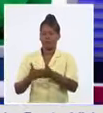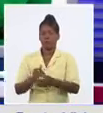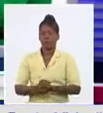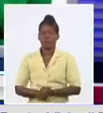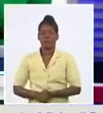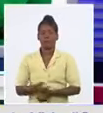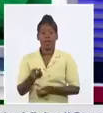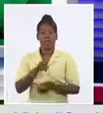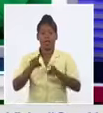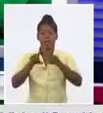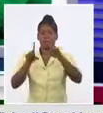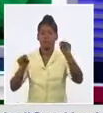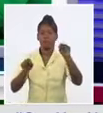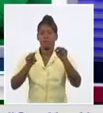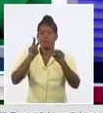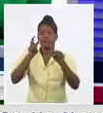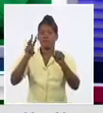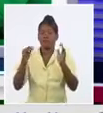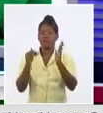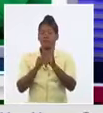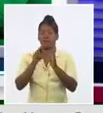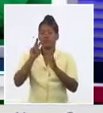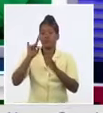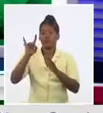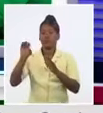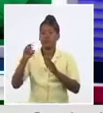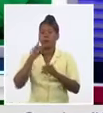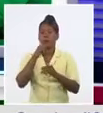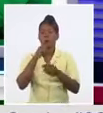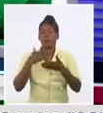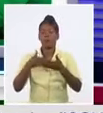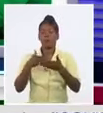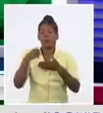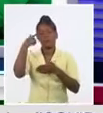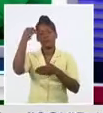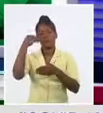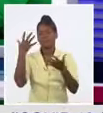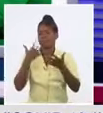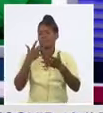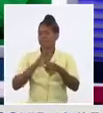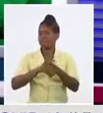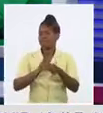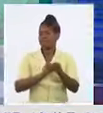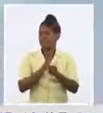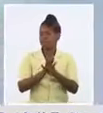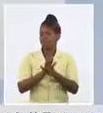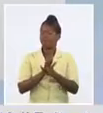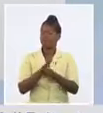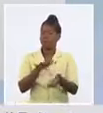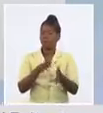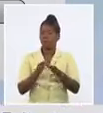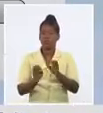33.290 muestras para el diagnóstico de la enfermedad, diagnosticándose